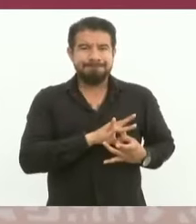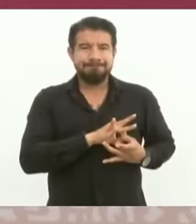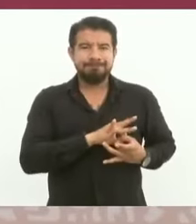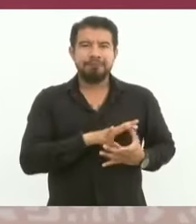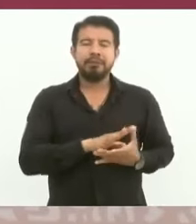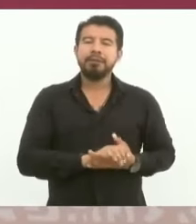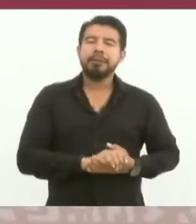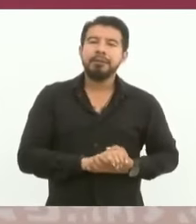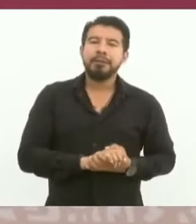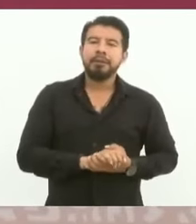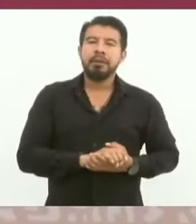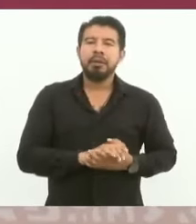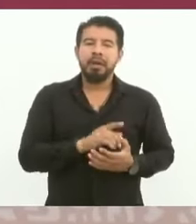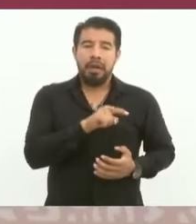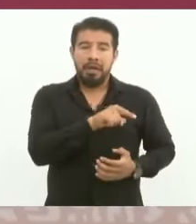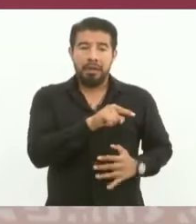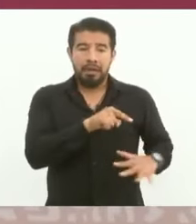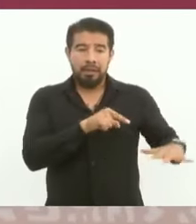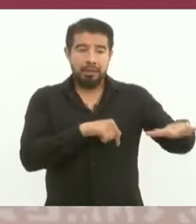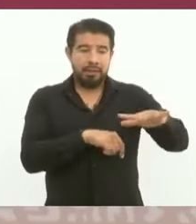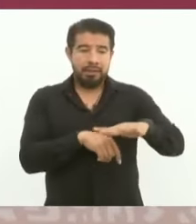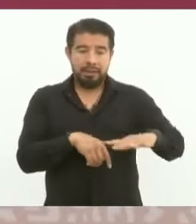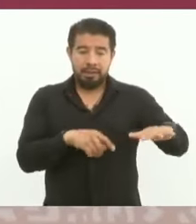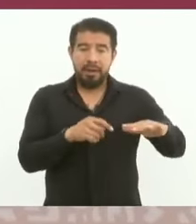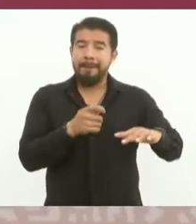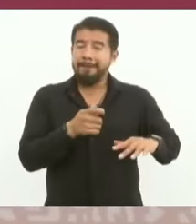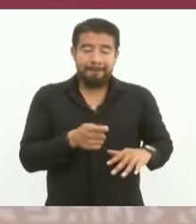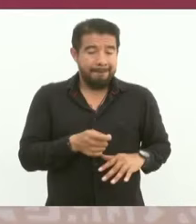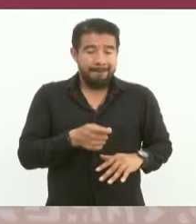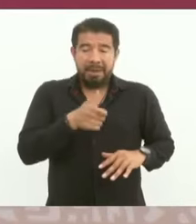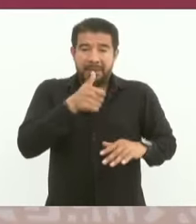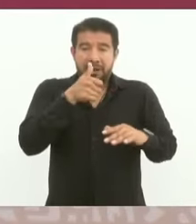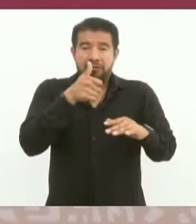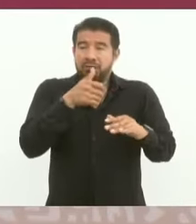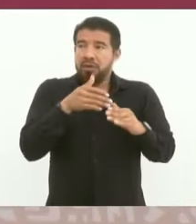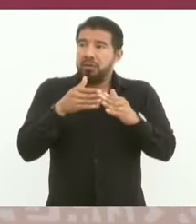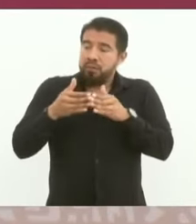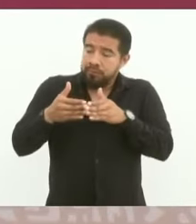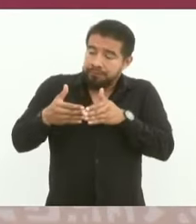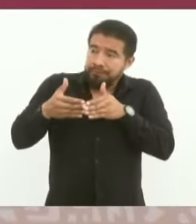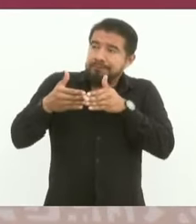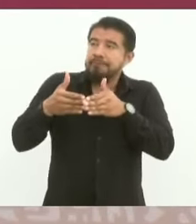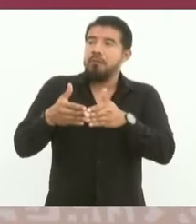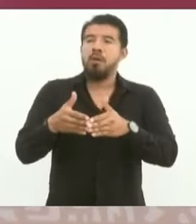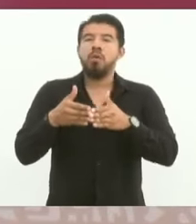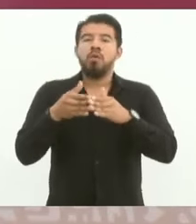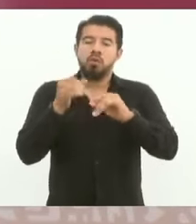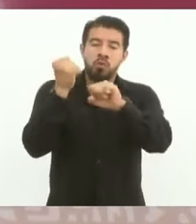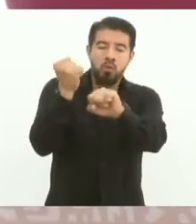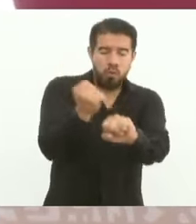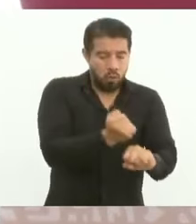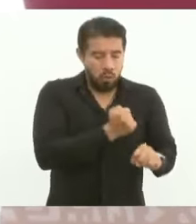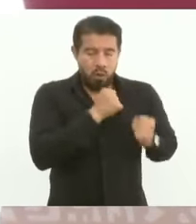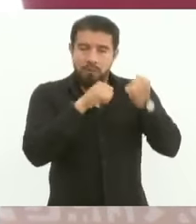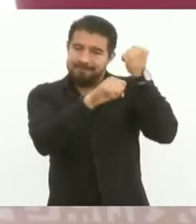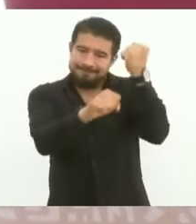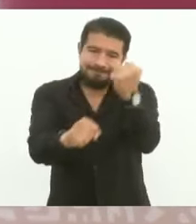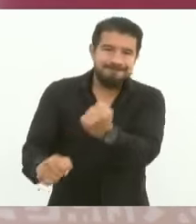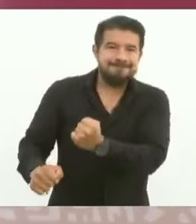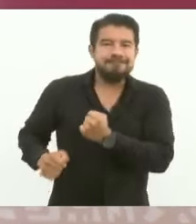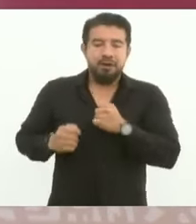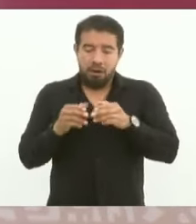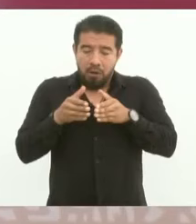primero era embarcado, se decía, en cayuco,